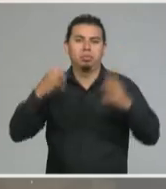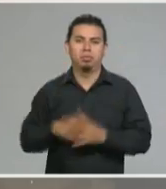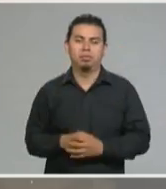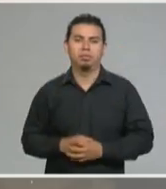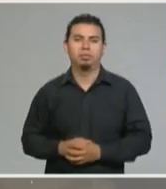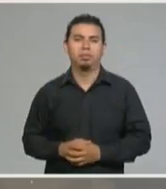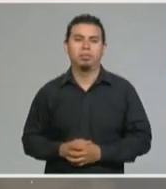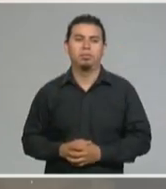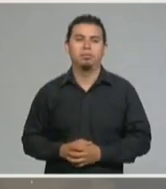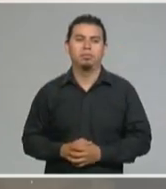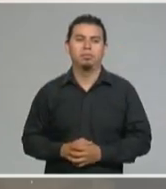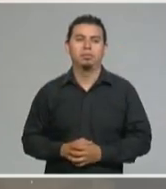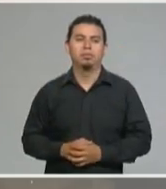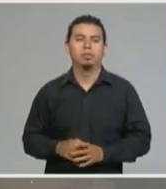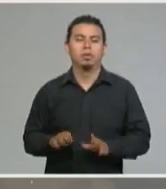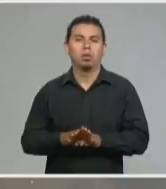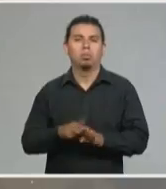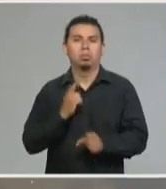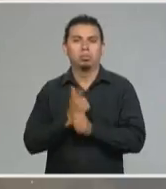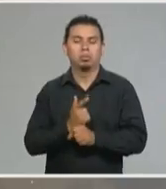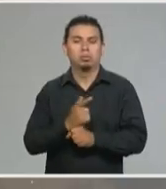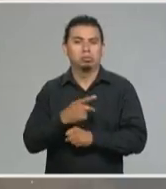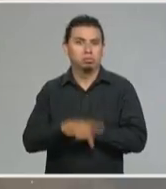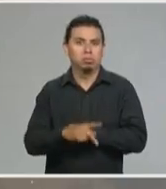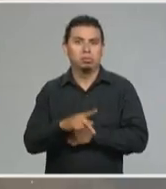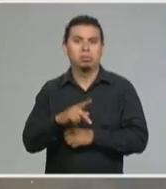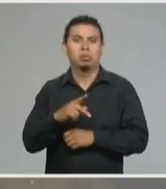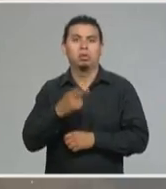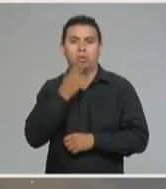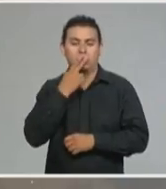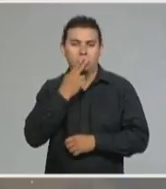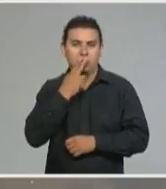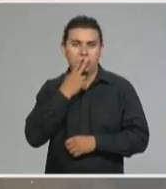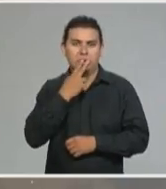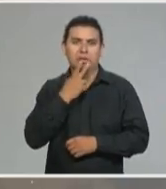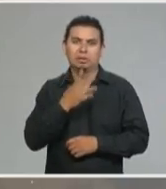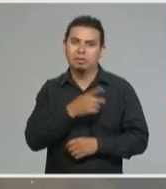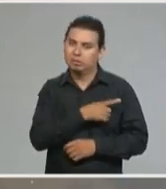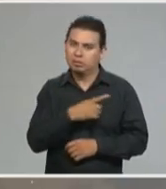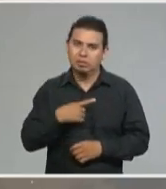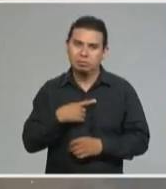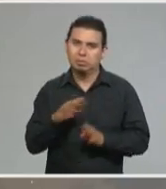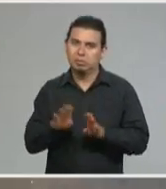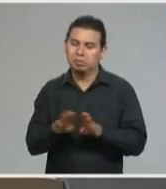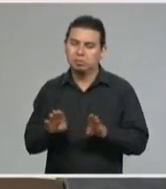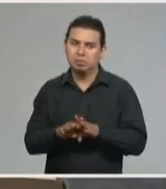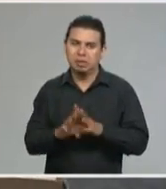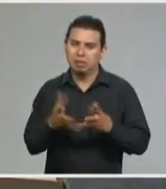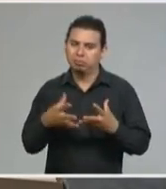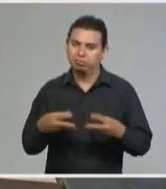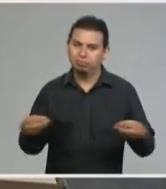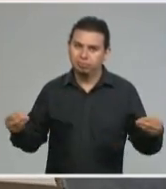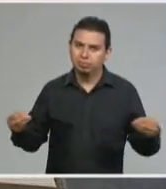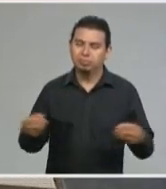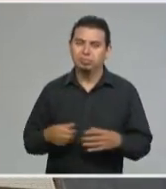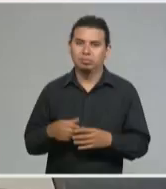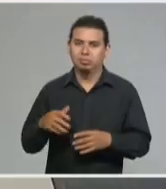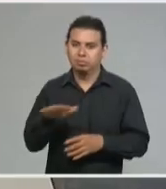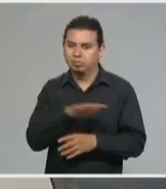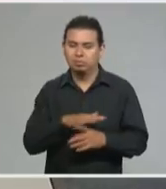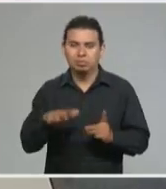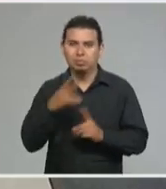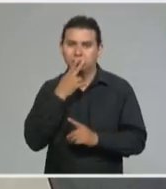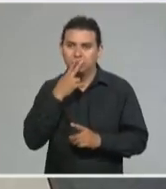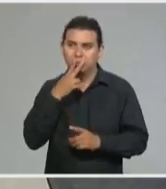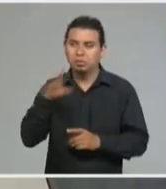usted el tabaquismo como factor de riesgo, ¿impacta lo mismo al fumador que a los fumadores pasivos que pueden estar cerca de él en su entorno familiar? El fumador